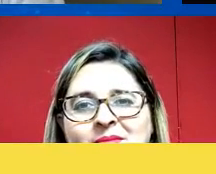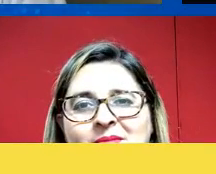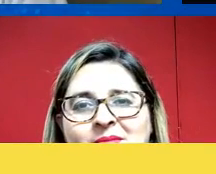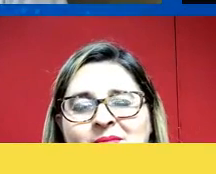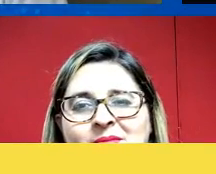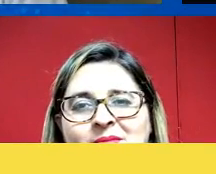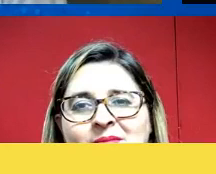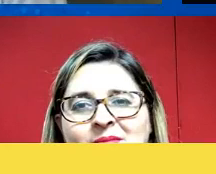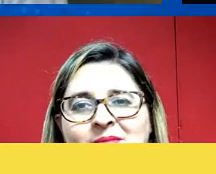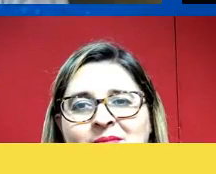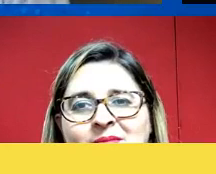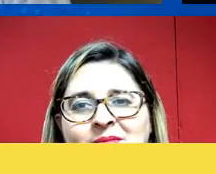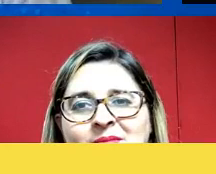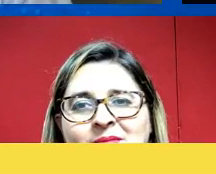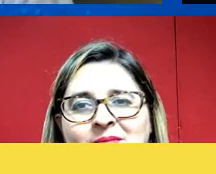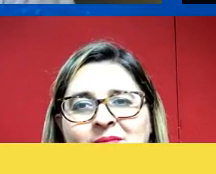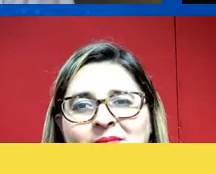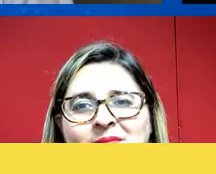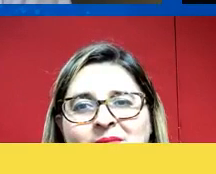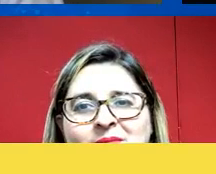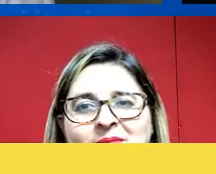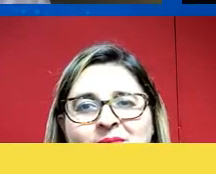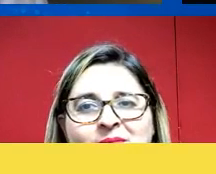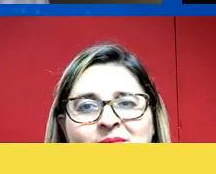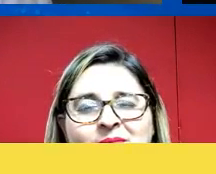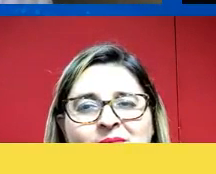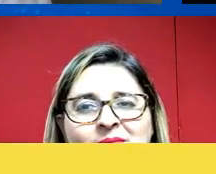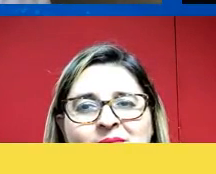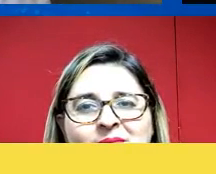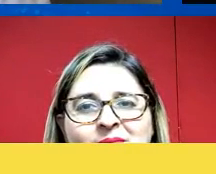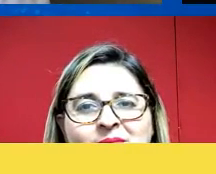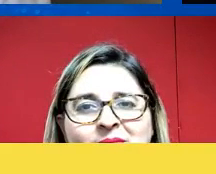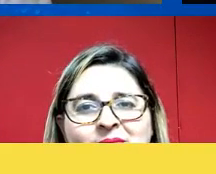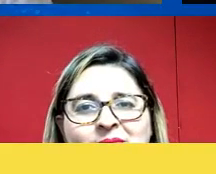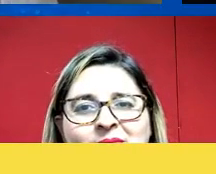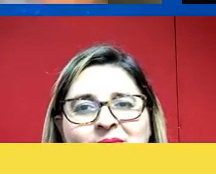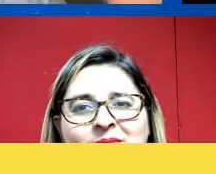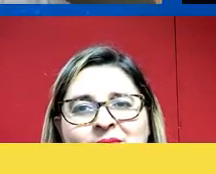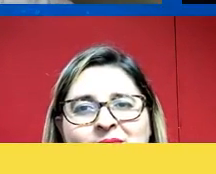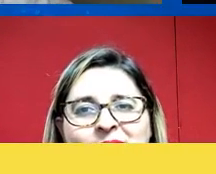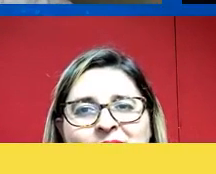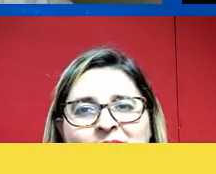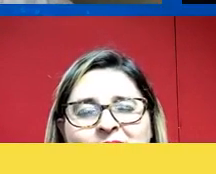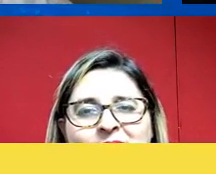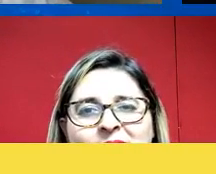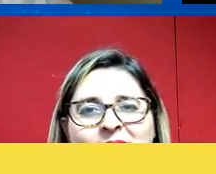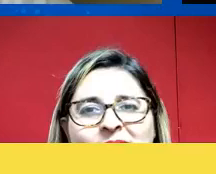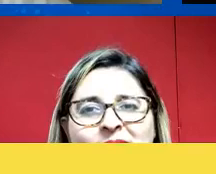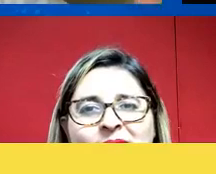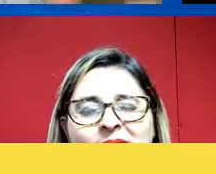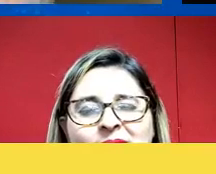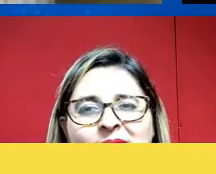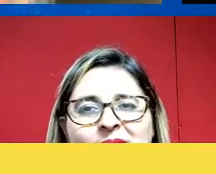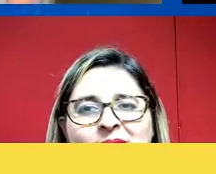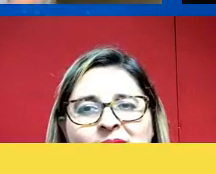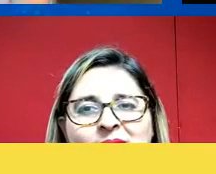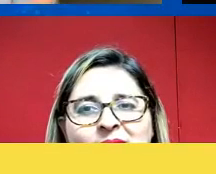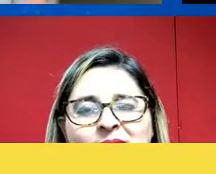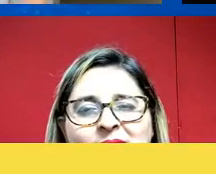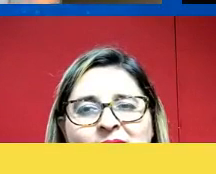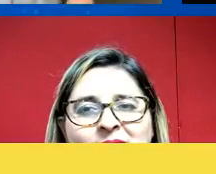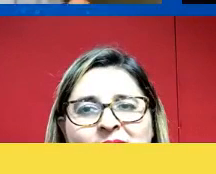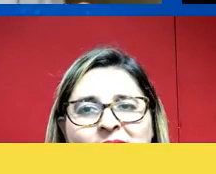historia. Pero 100.000 años es una fracción insignificante de la edad de la Tierra. Los que estuvieron